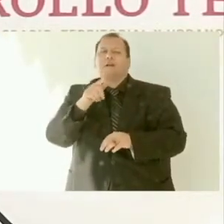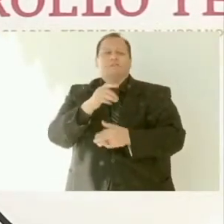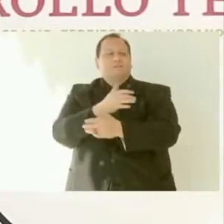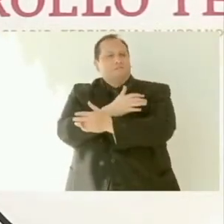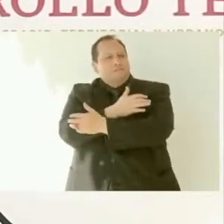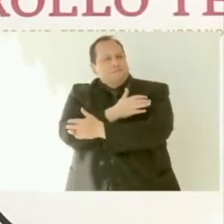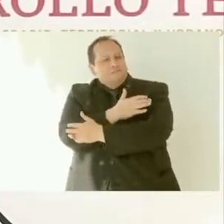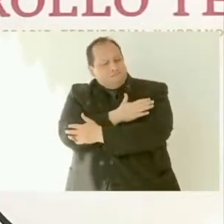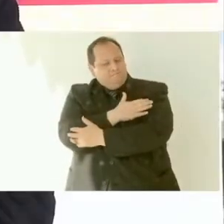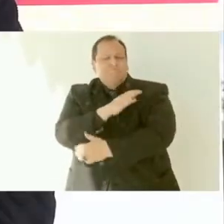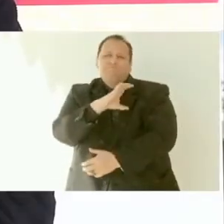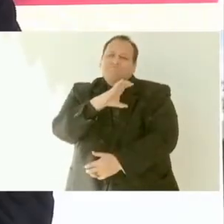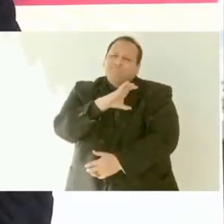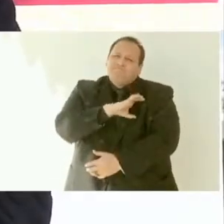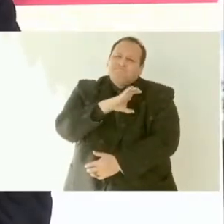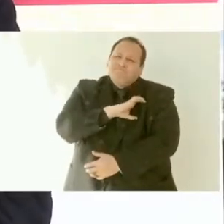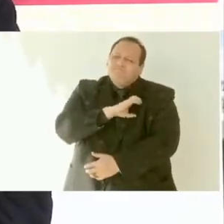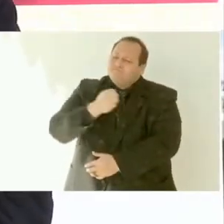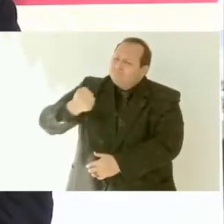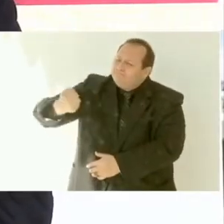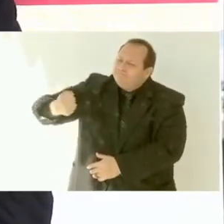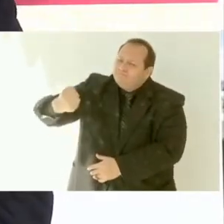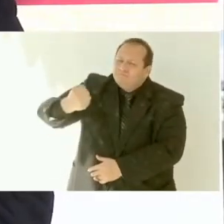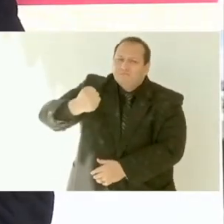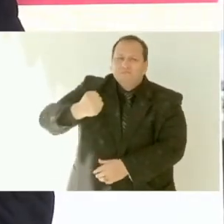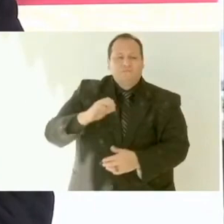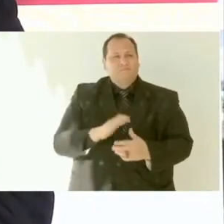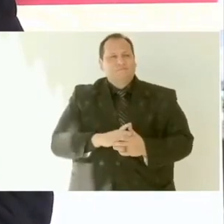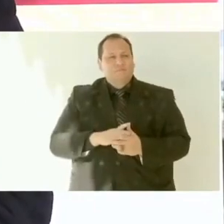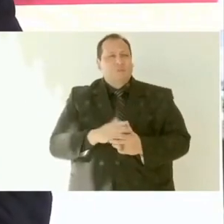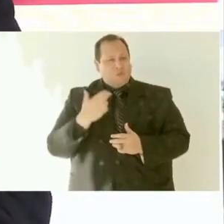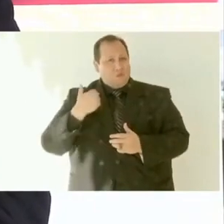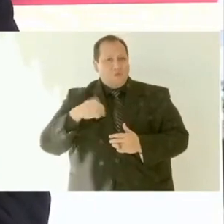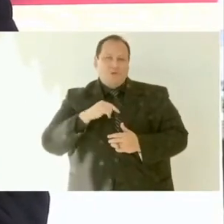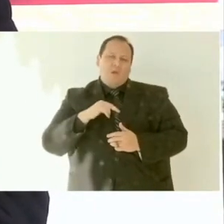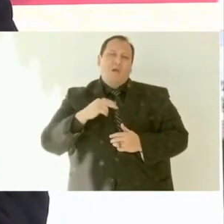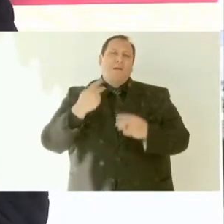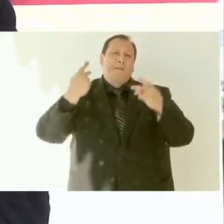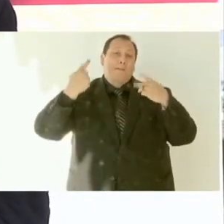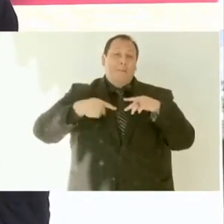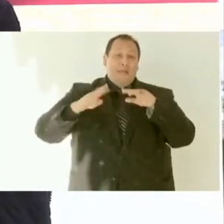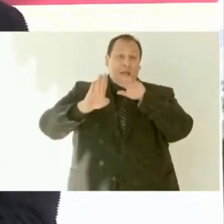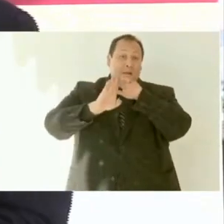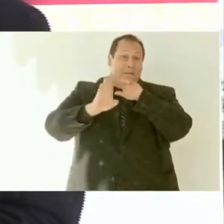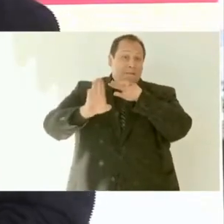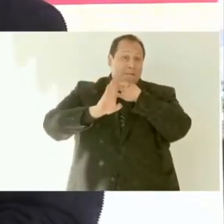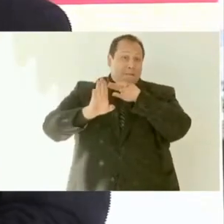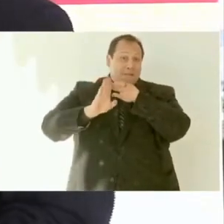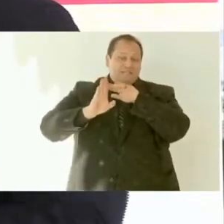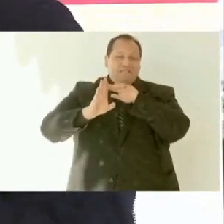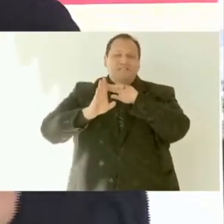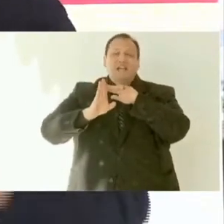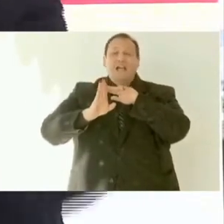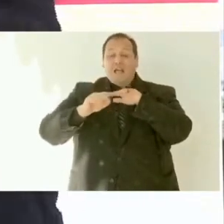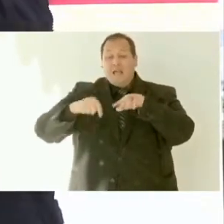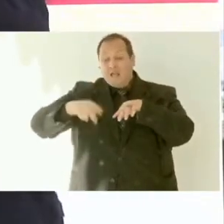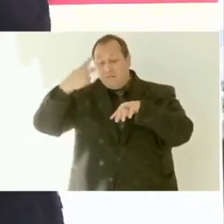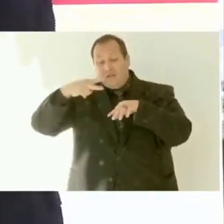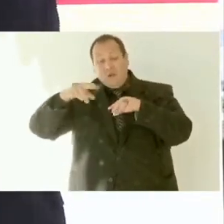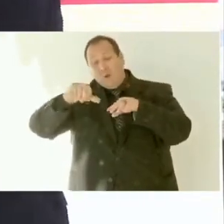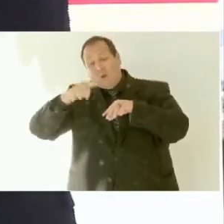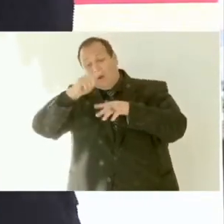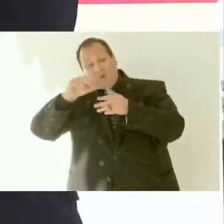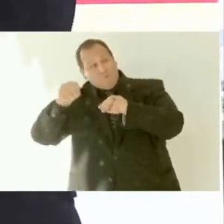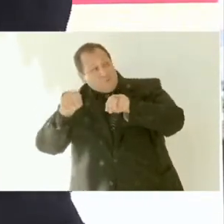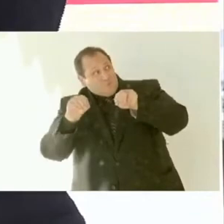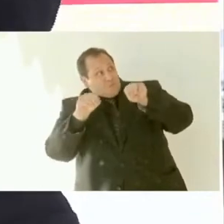abrazo cariñoso a todos nuestros paisanos migrantes, porque ahora que